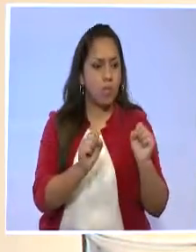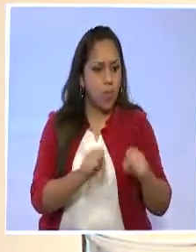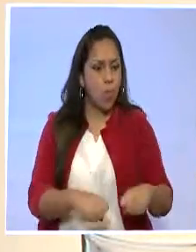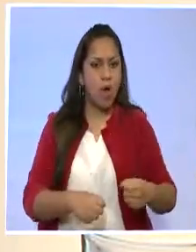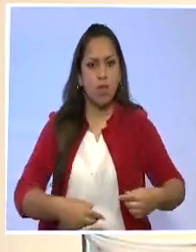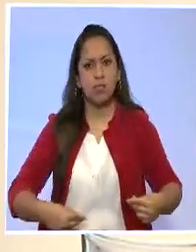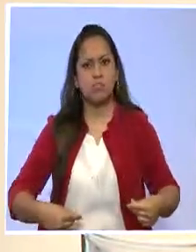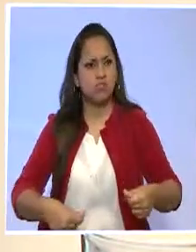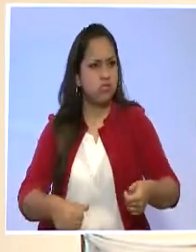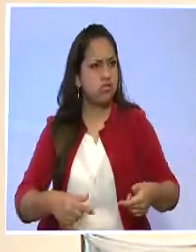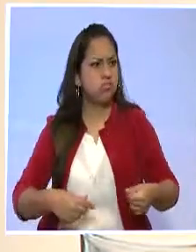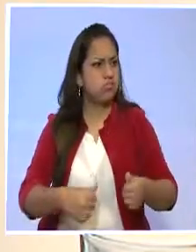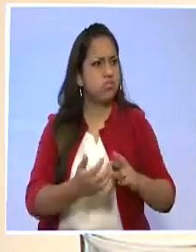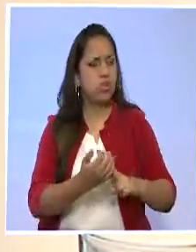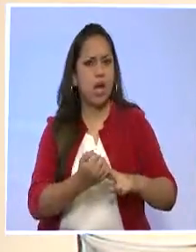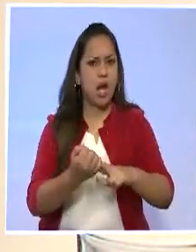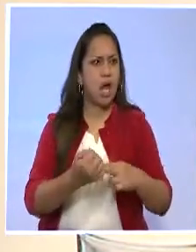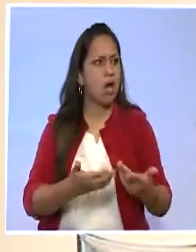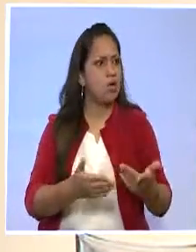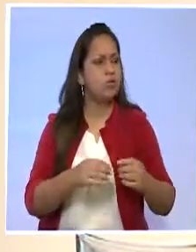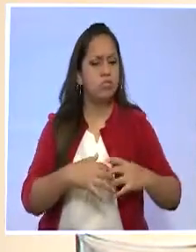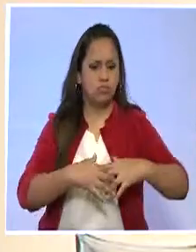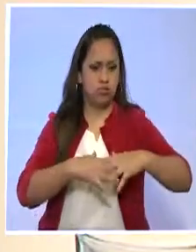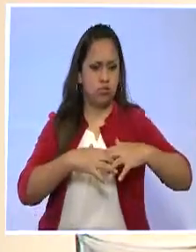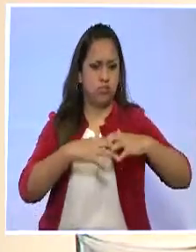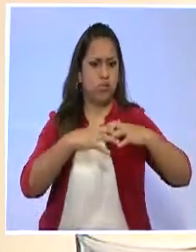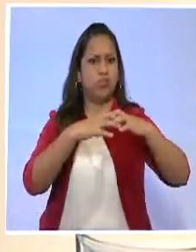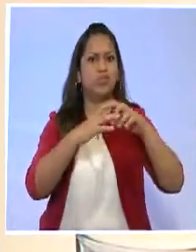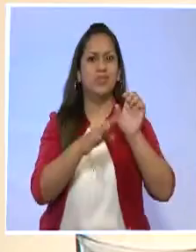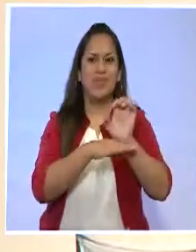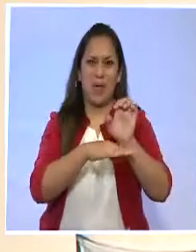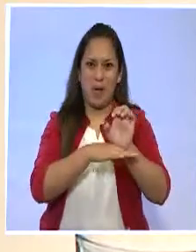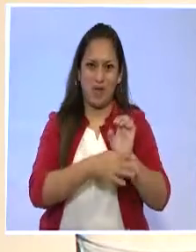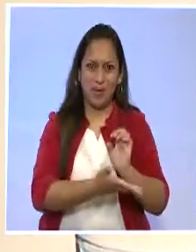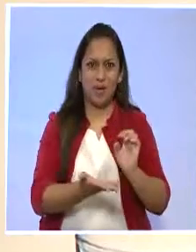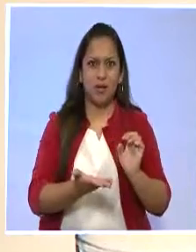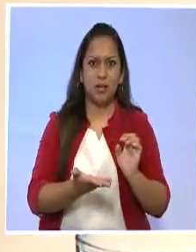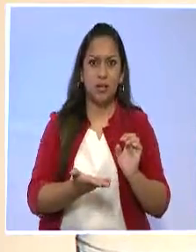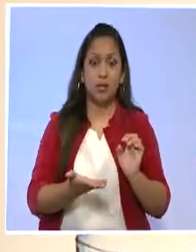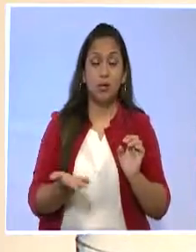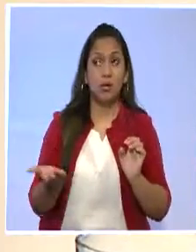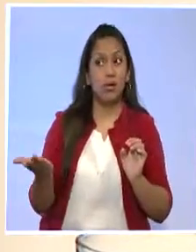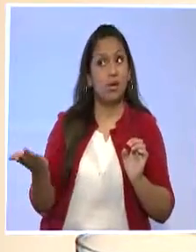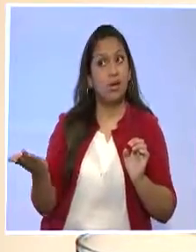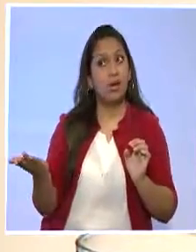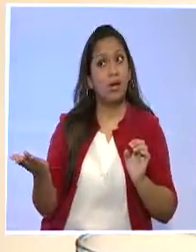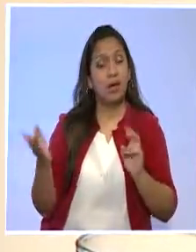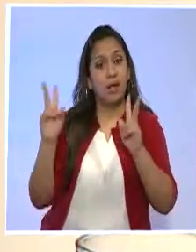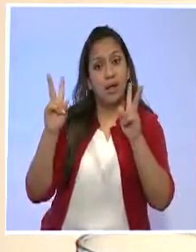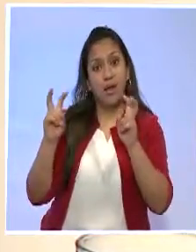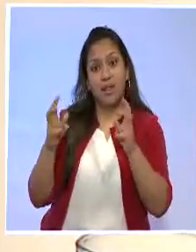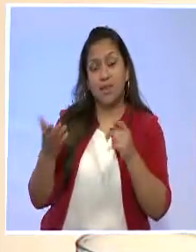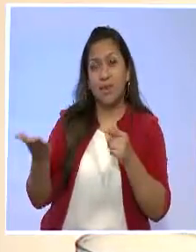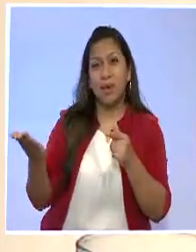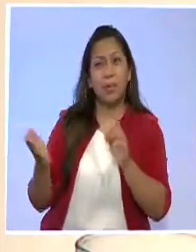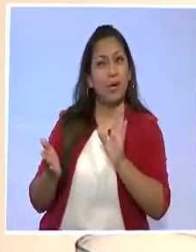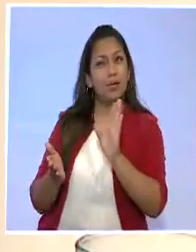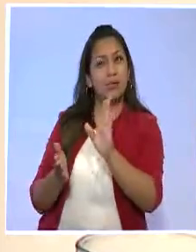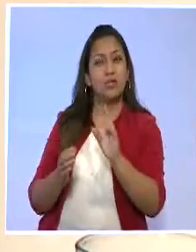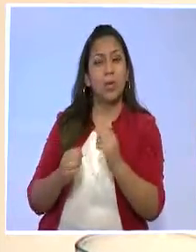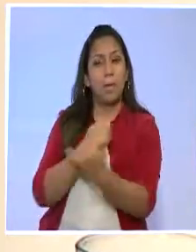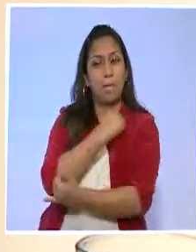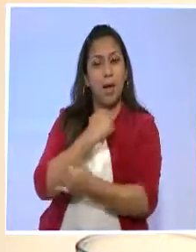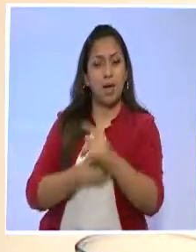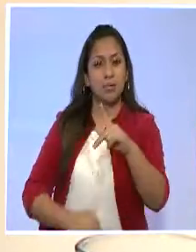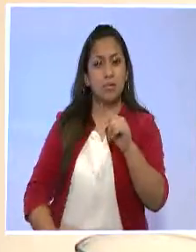una institución privada fuera de nuestro país y coincide que sea en panamá bueno son temas para las reflexiones ciudadanas para